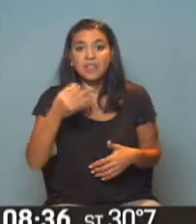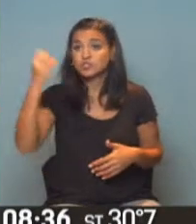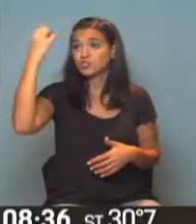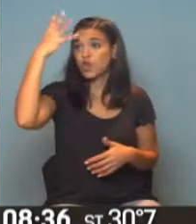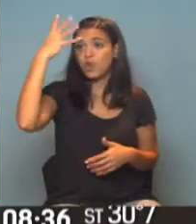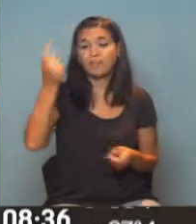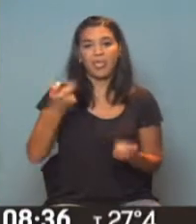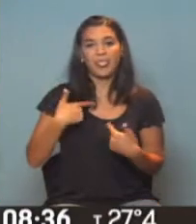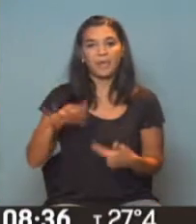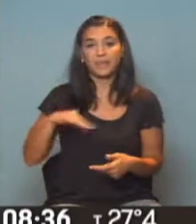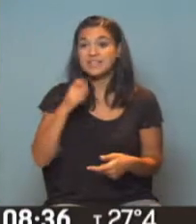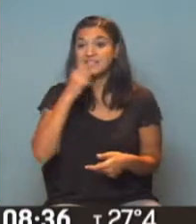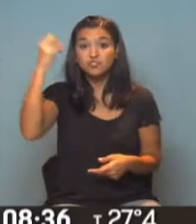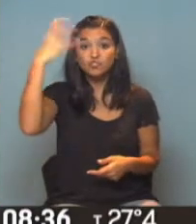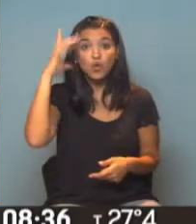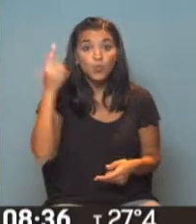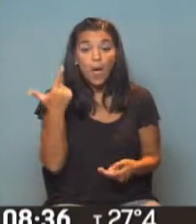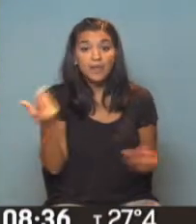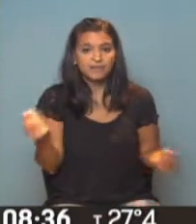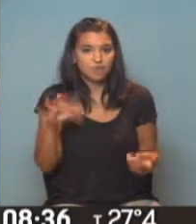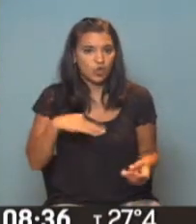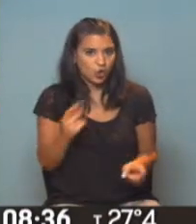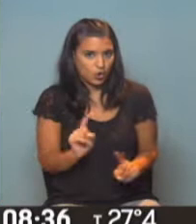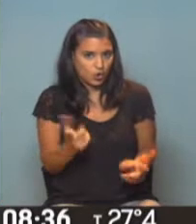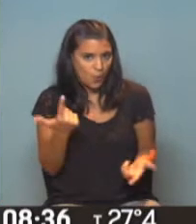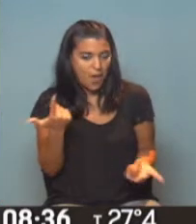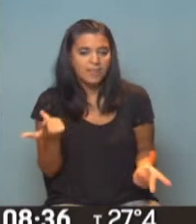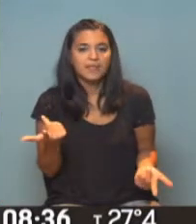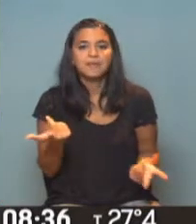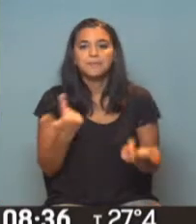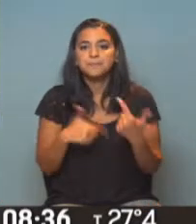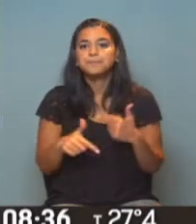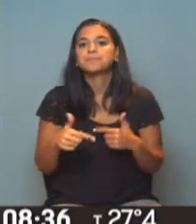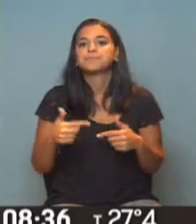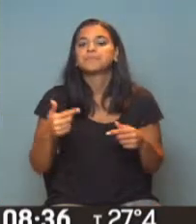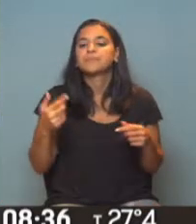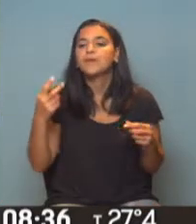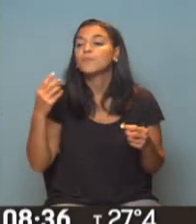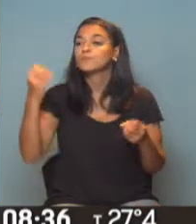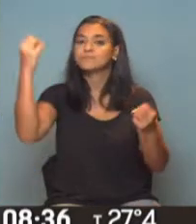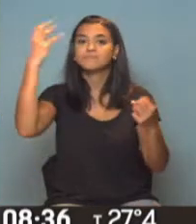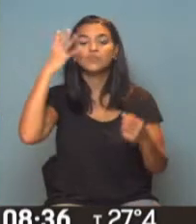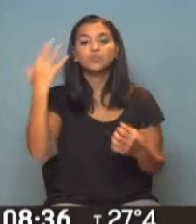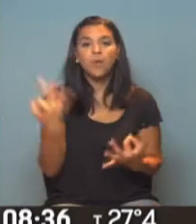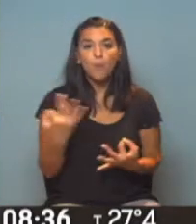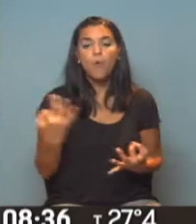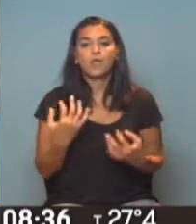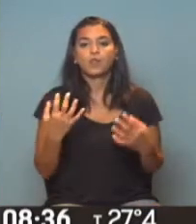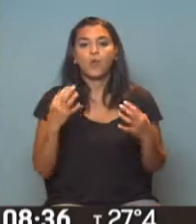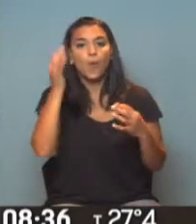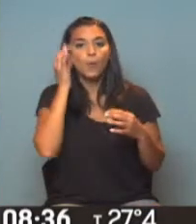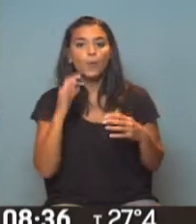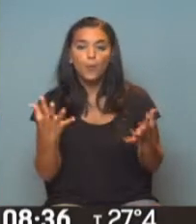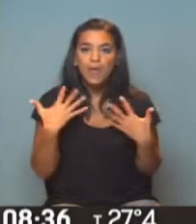sin si no hubiera sol no estaríamos allá seguramente tiene mucho que ver con el esparcimiento nos hace mucho bien en el verano